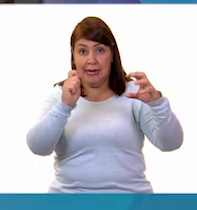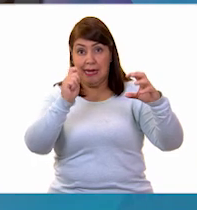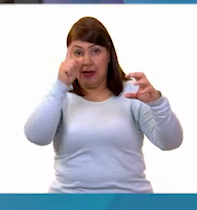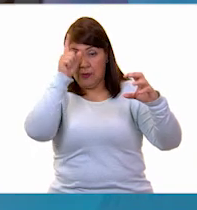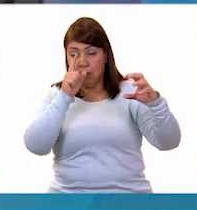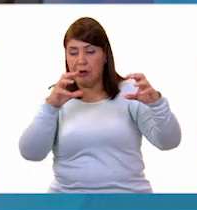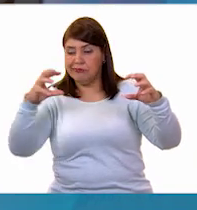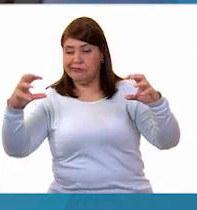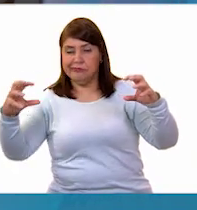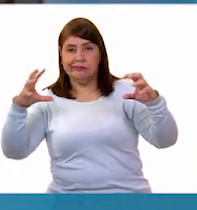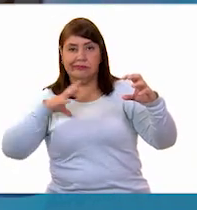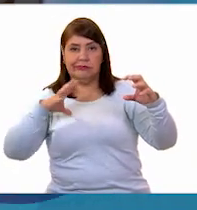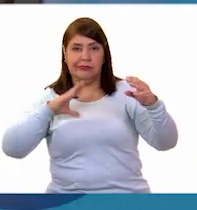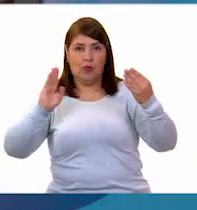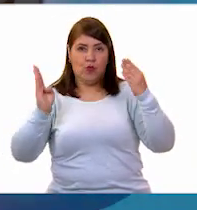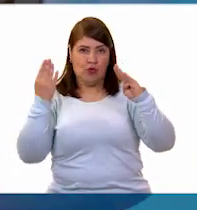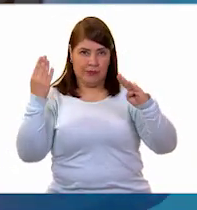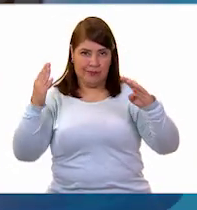y la Tierra.